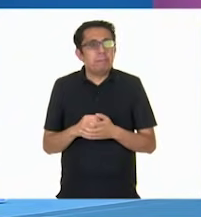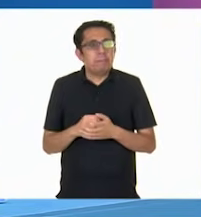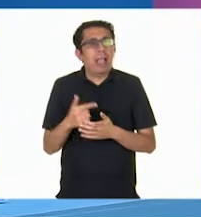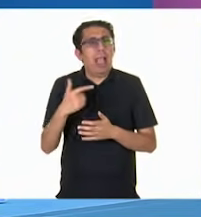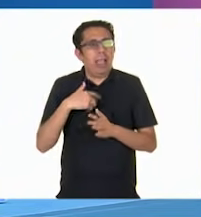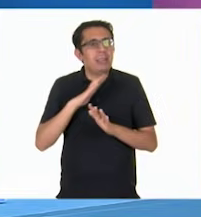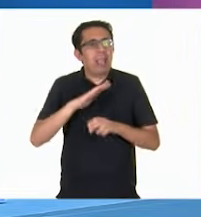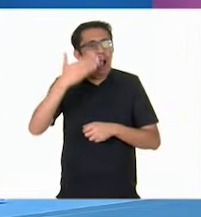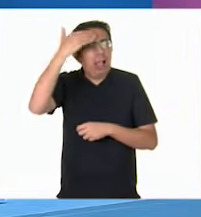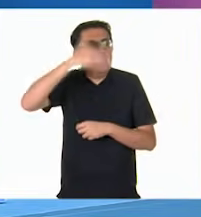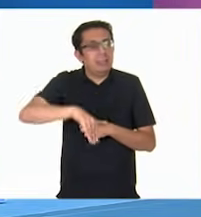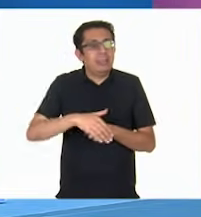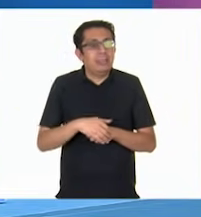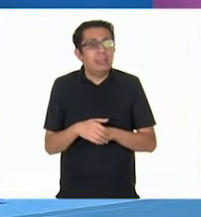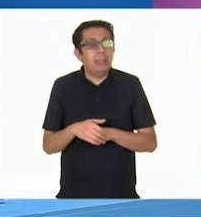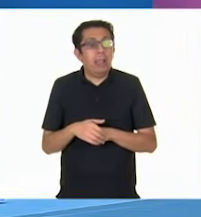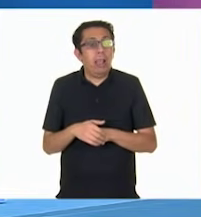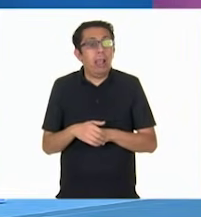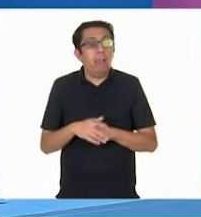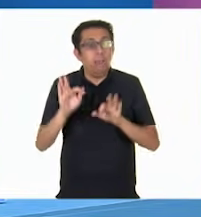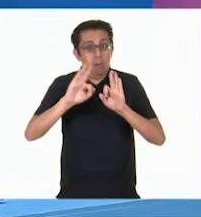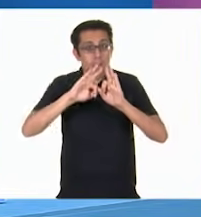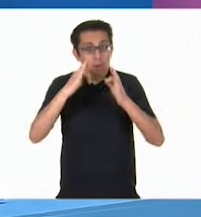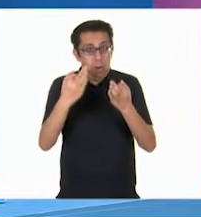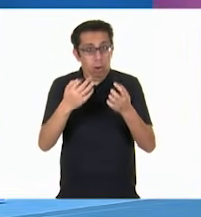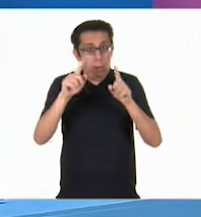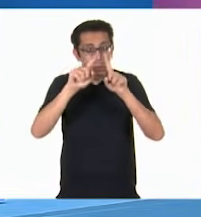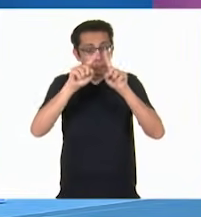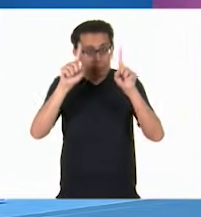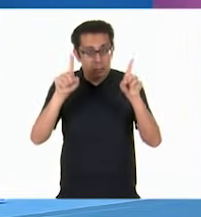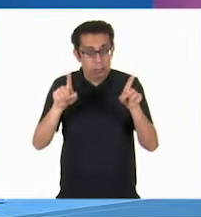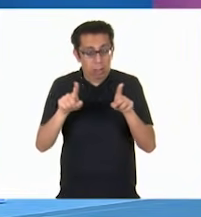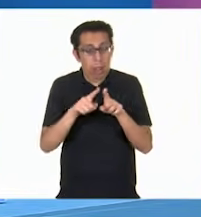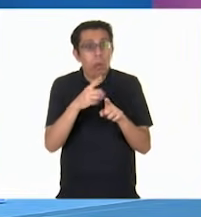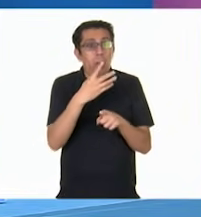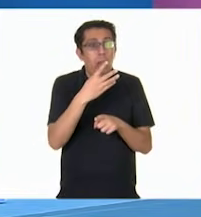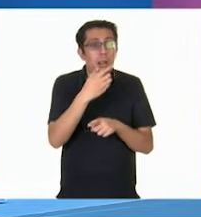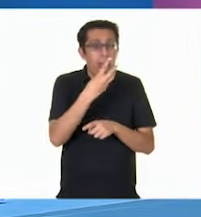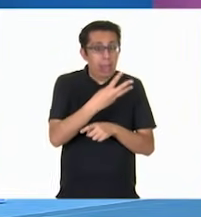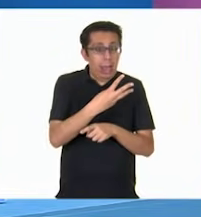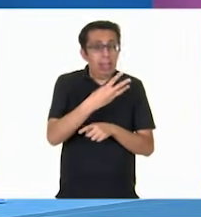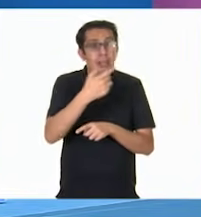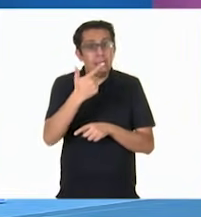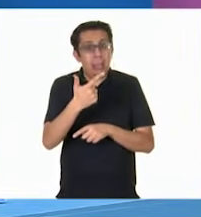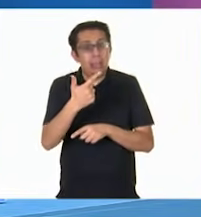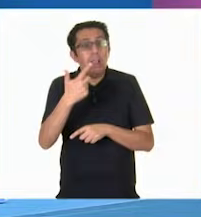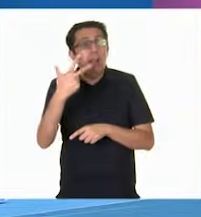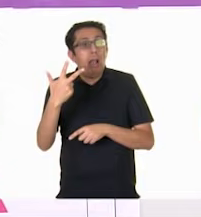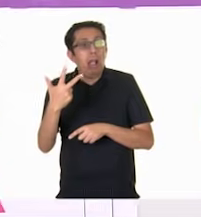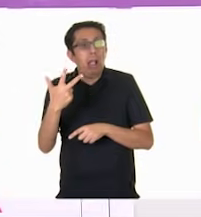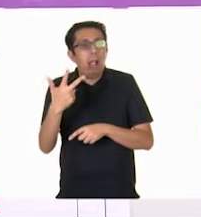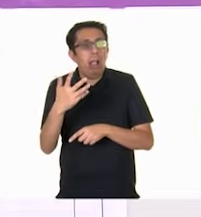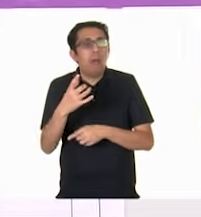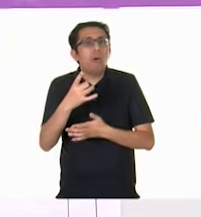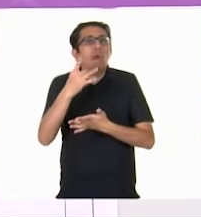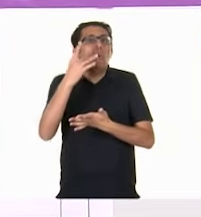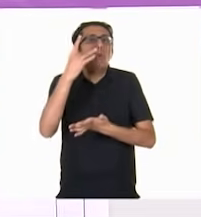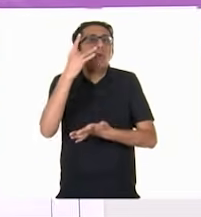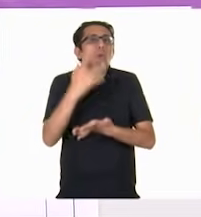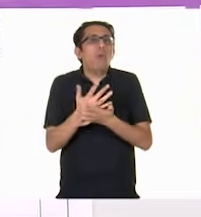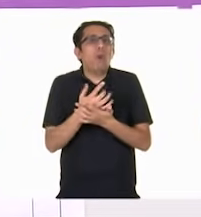Ya lo tengo. Los cuadriláteros 3, 7 y 8 tienen solo